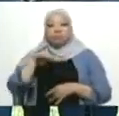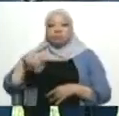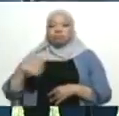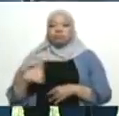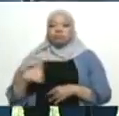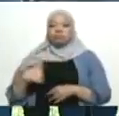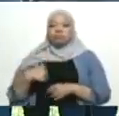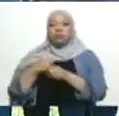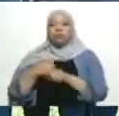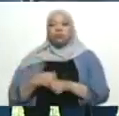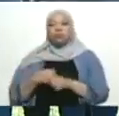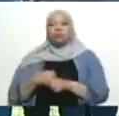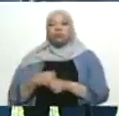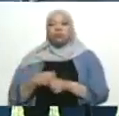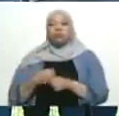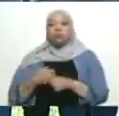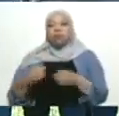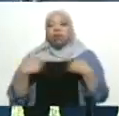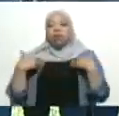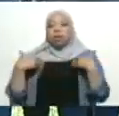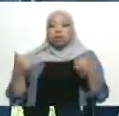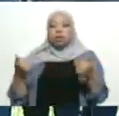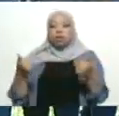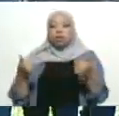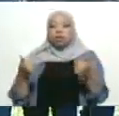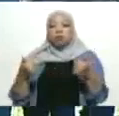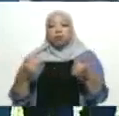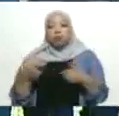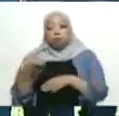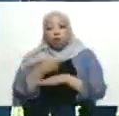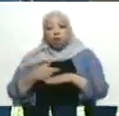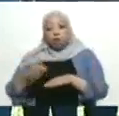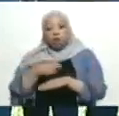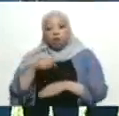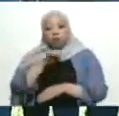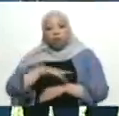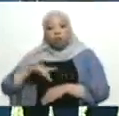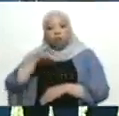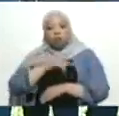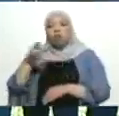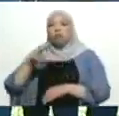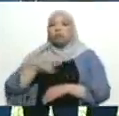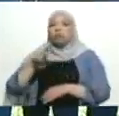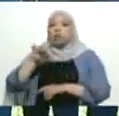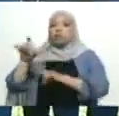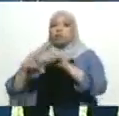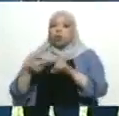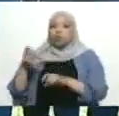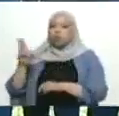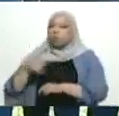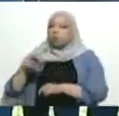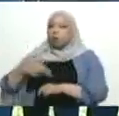que estuvo inclusive delicada de salud aquí en Venezuela, y el gobierno de Chile, de Piñera, jamás y nunca preguntó por ella.